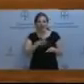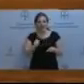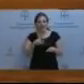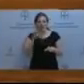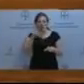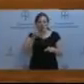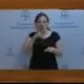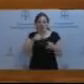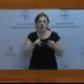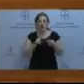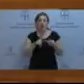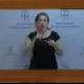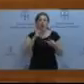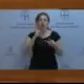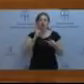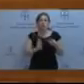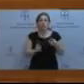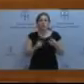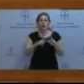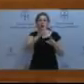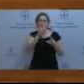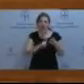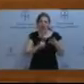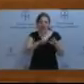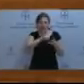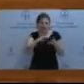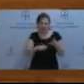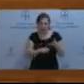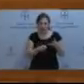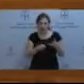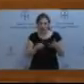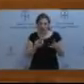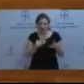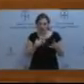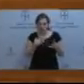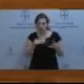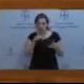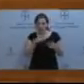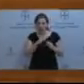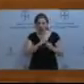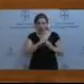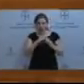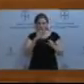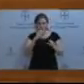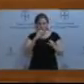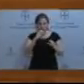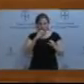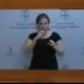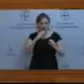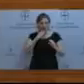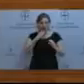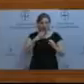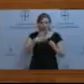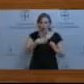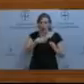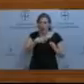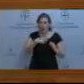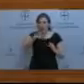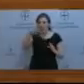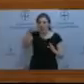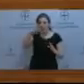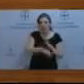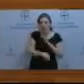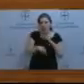Quintes, de Trubia o de Mieres, que no se podía contemplar ni que el autobús diera una curva de más, porque la norma burocrática